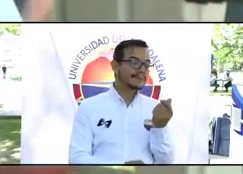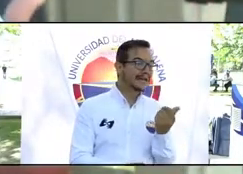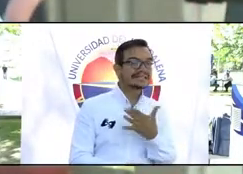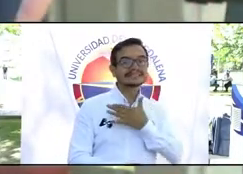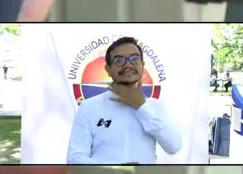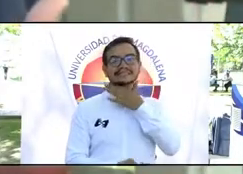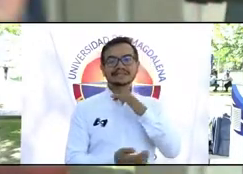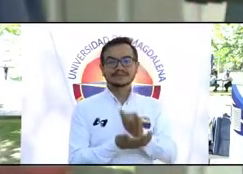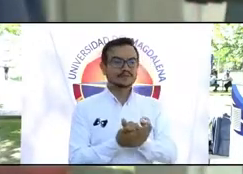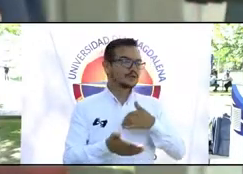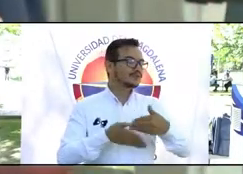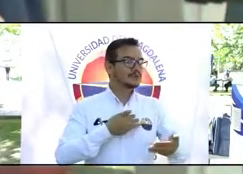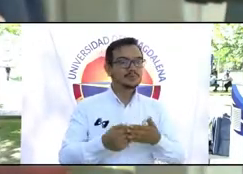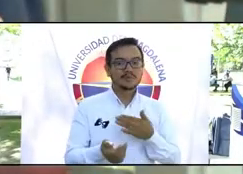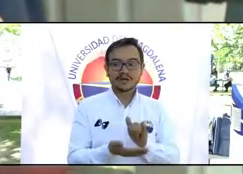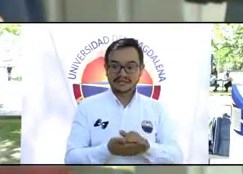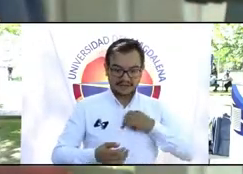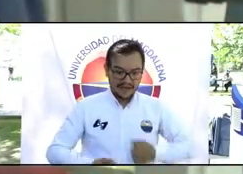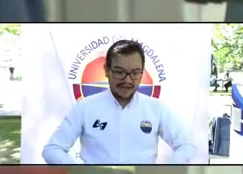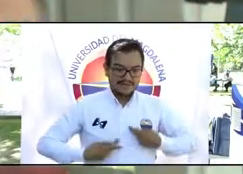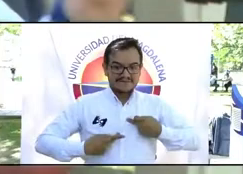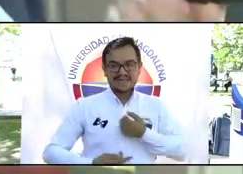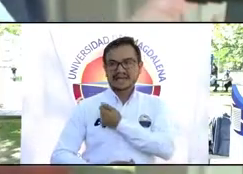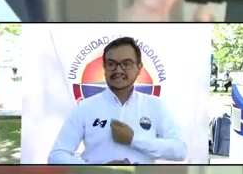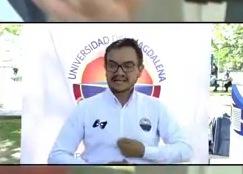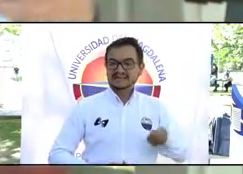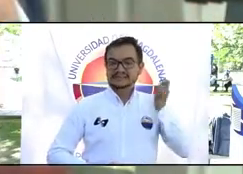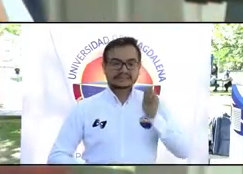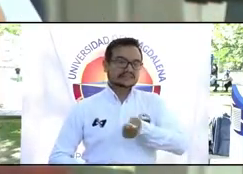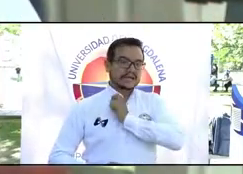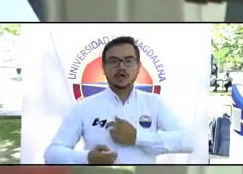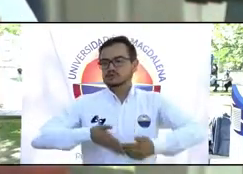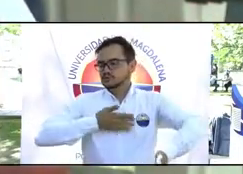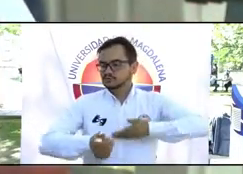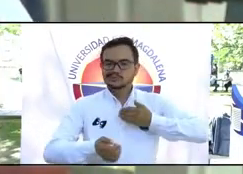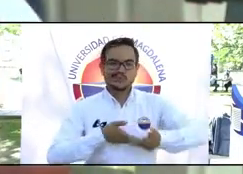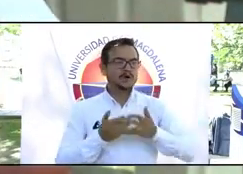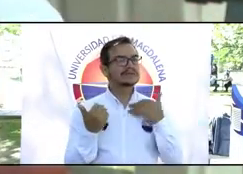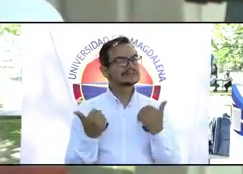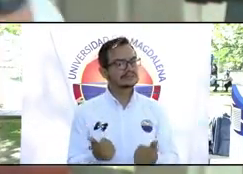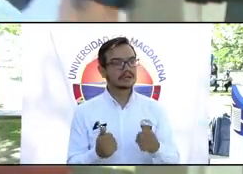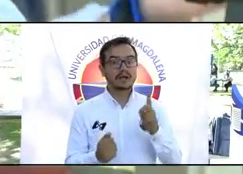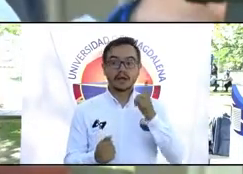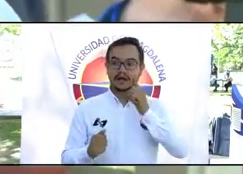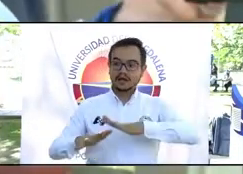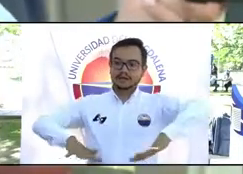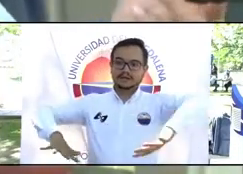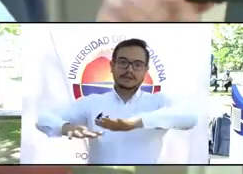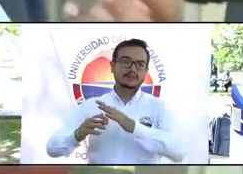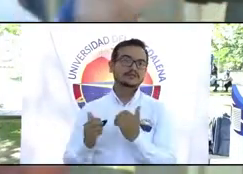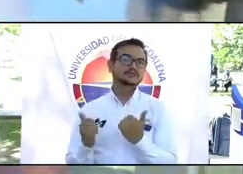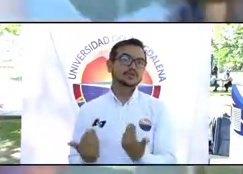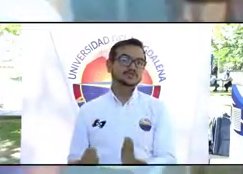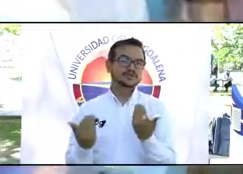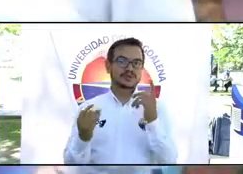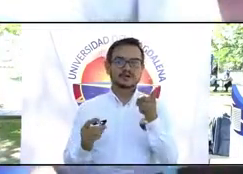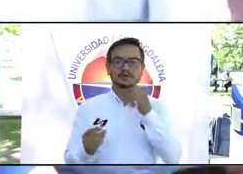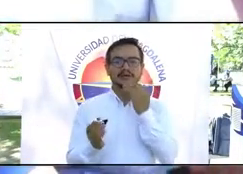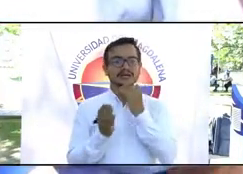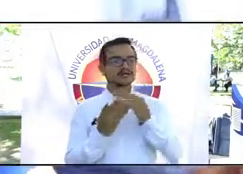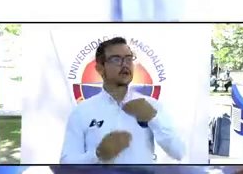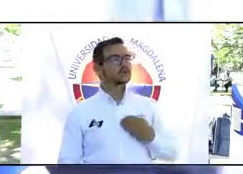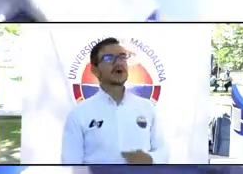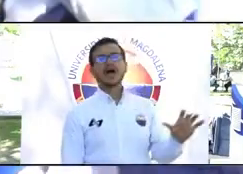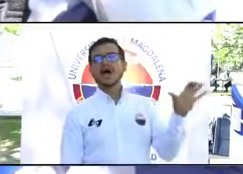vida con sacrificio es lo que hacemos nosotros aquí. Tiene mucho mérito hacer lo que hacemos aquí, porque quien tiene todo en la vida, pues no tiene más que hacer que